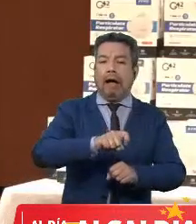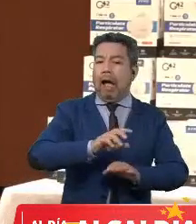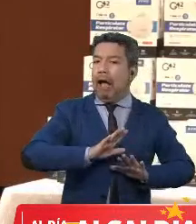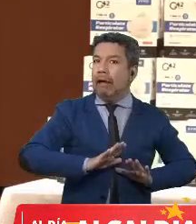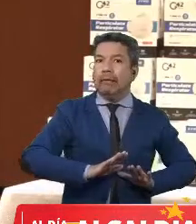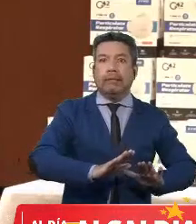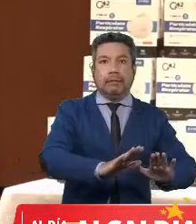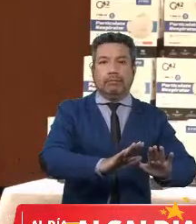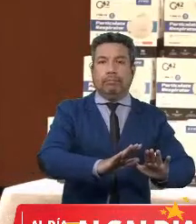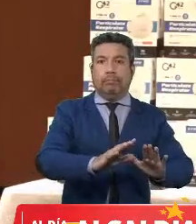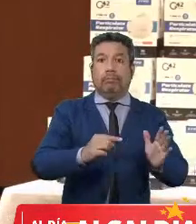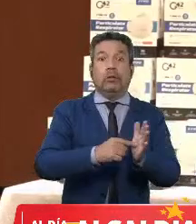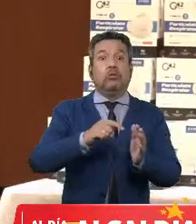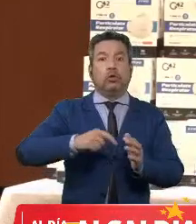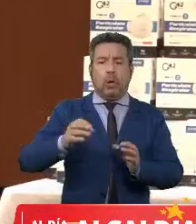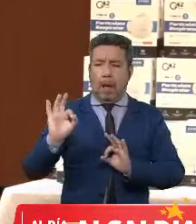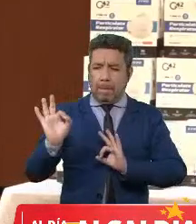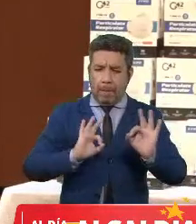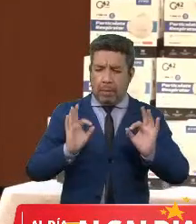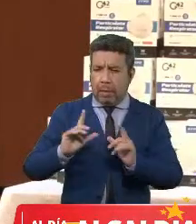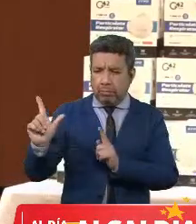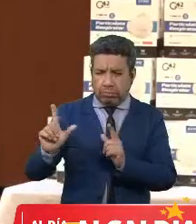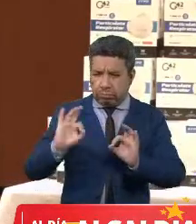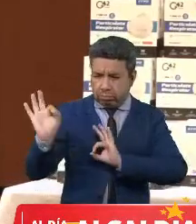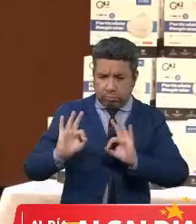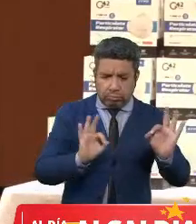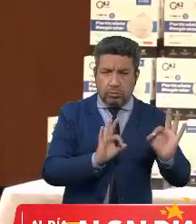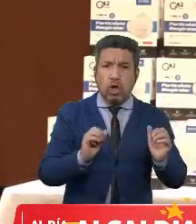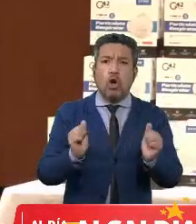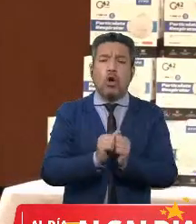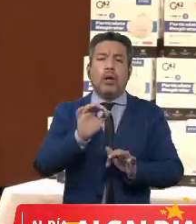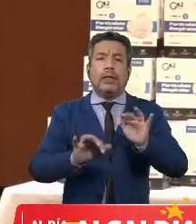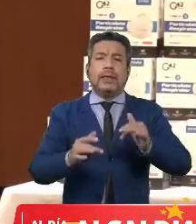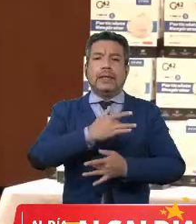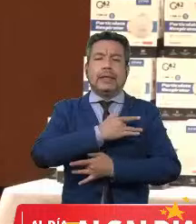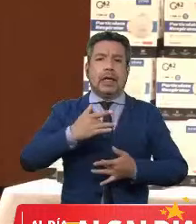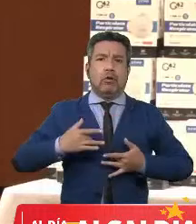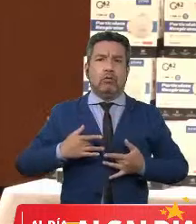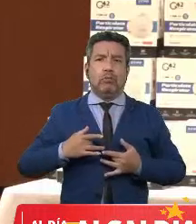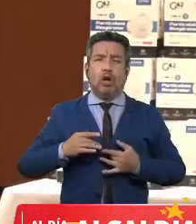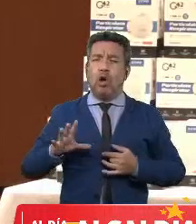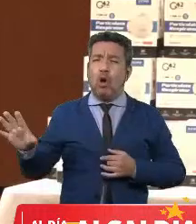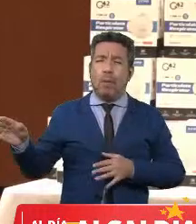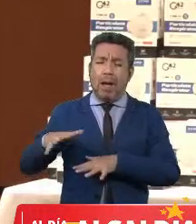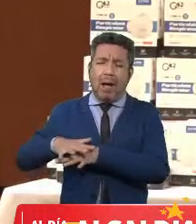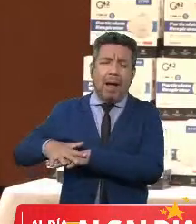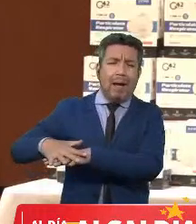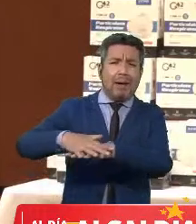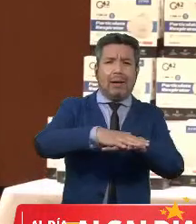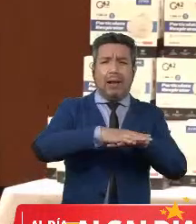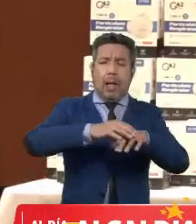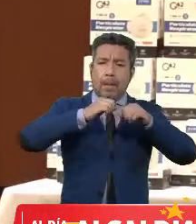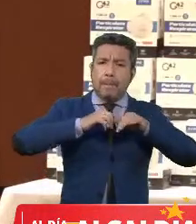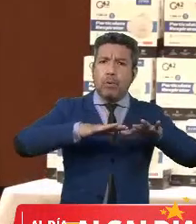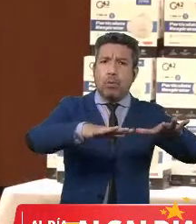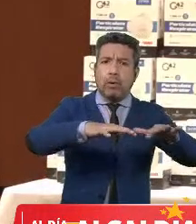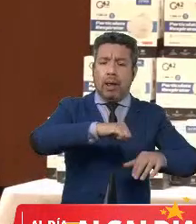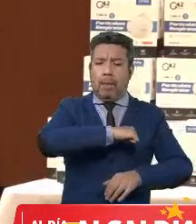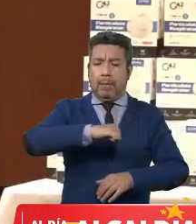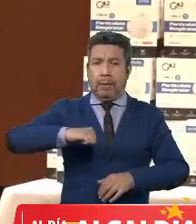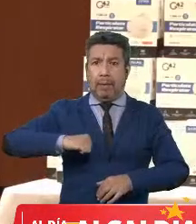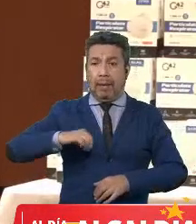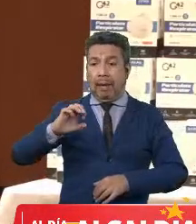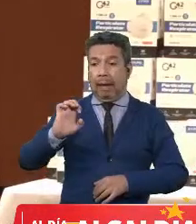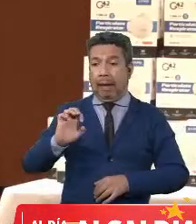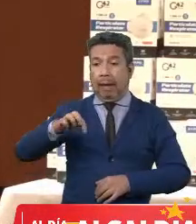preparamos para hacerlo con la Secretaría de Salud, con toda la red pública y privada de EPS e IPS,